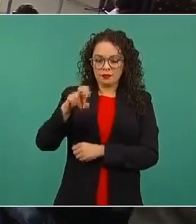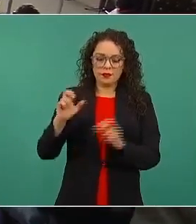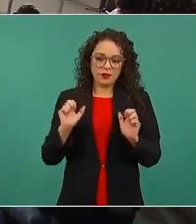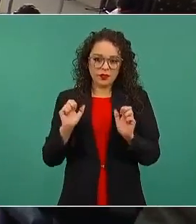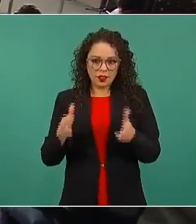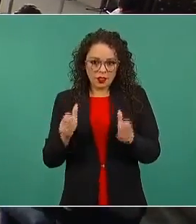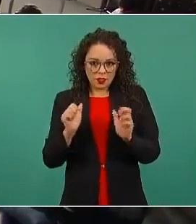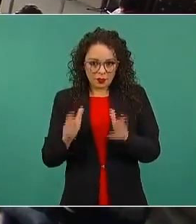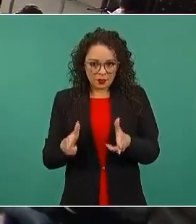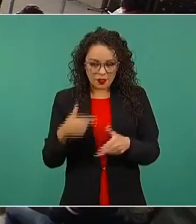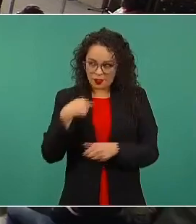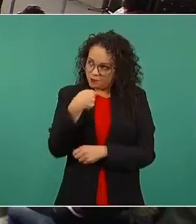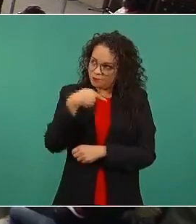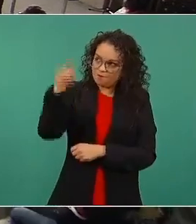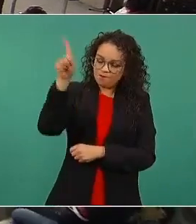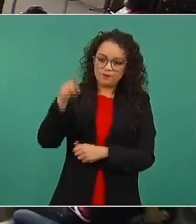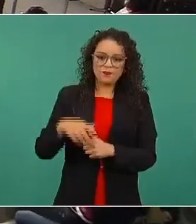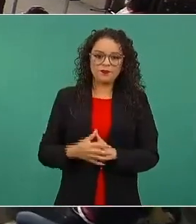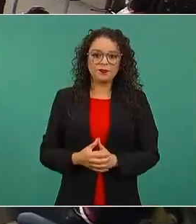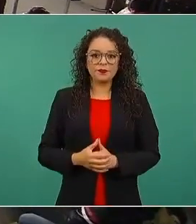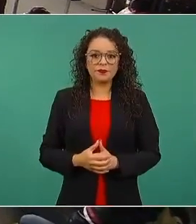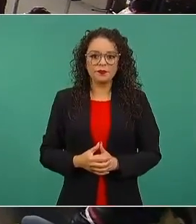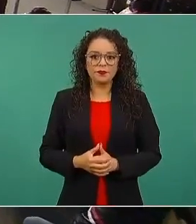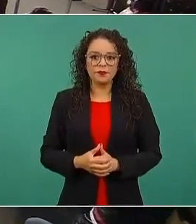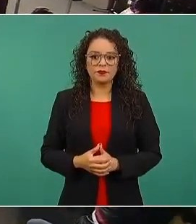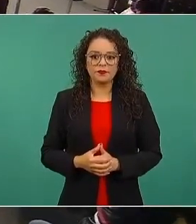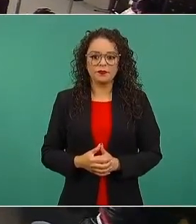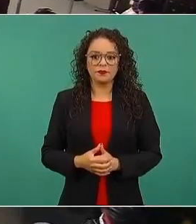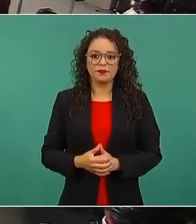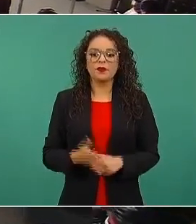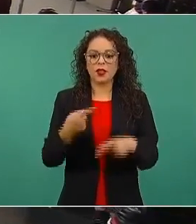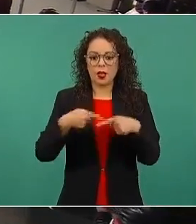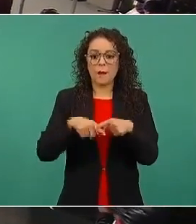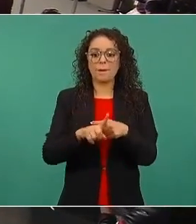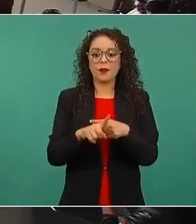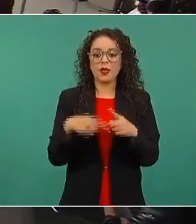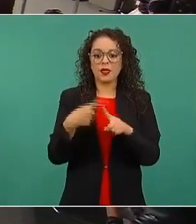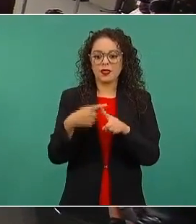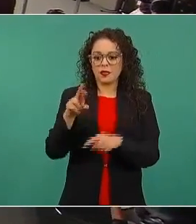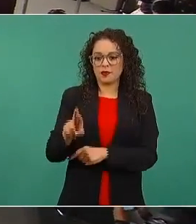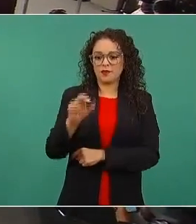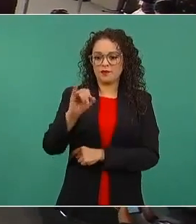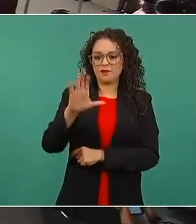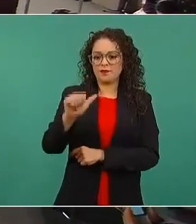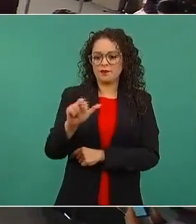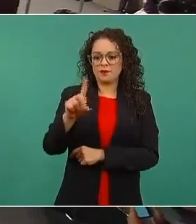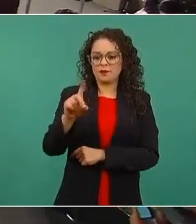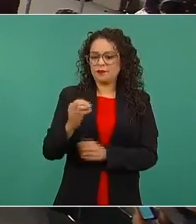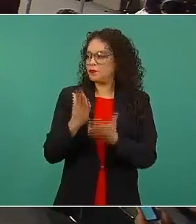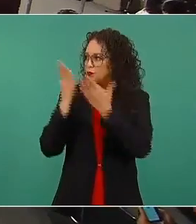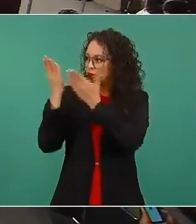Chiapas. De modo que comenzamos con Ricardo.